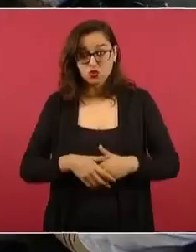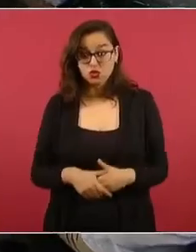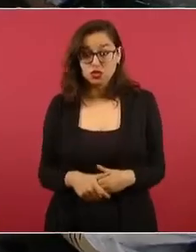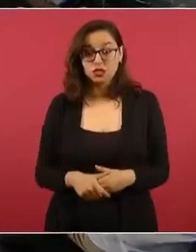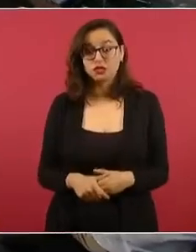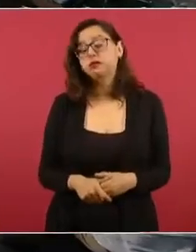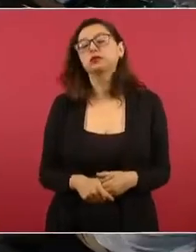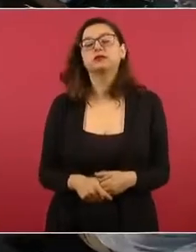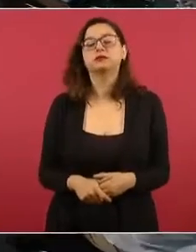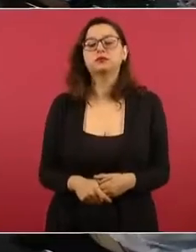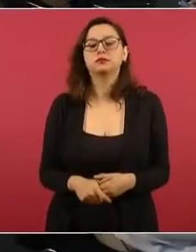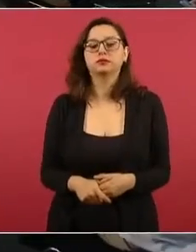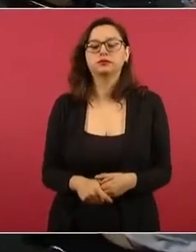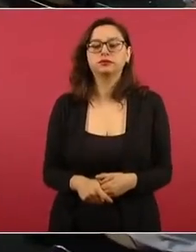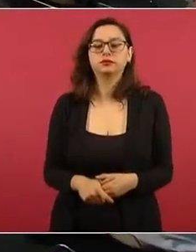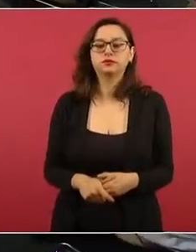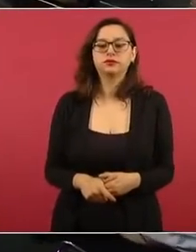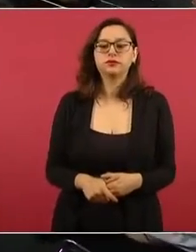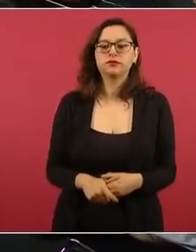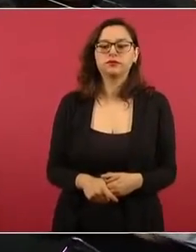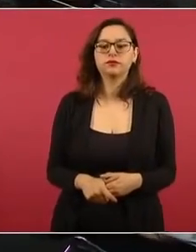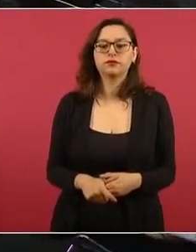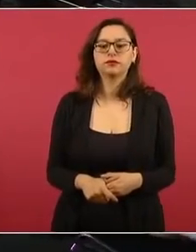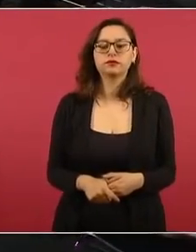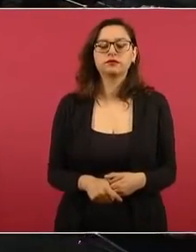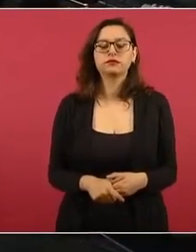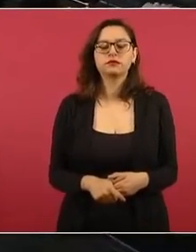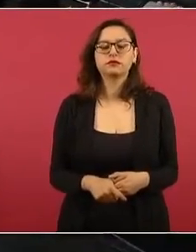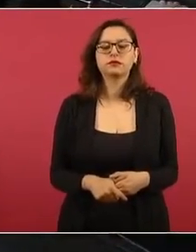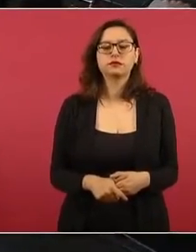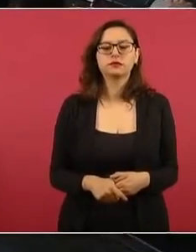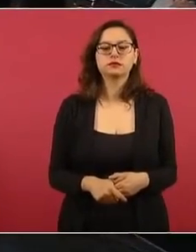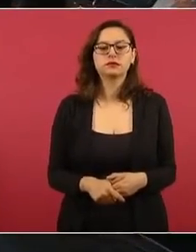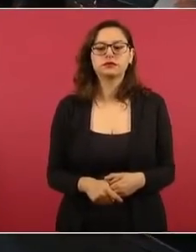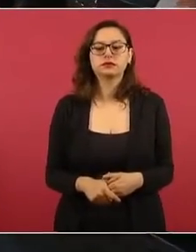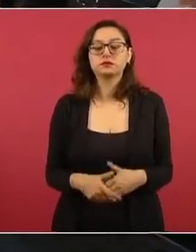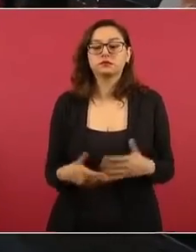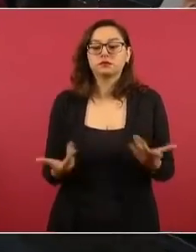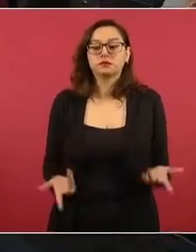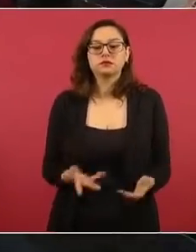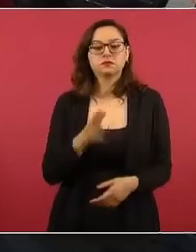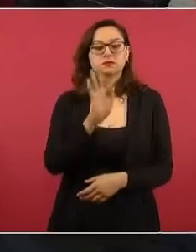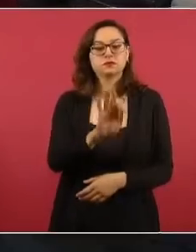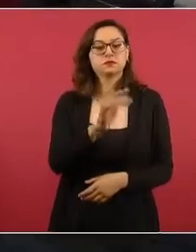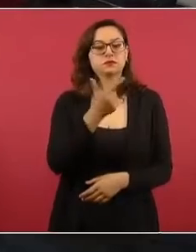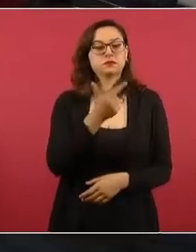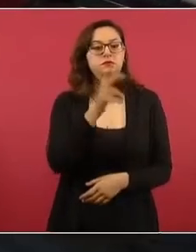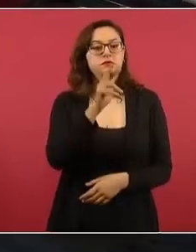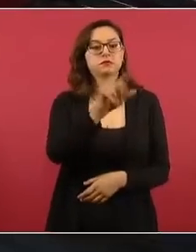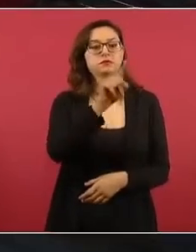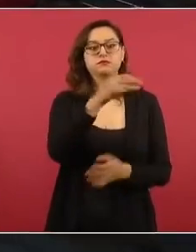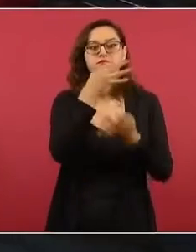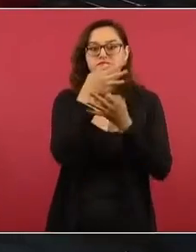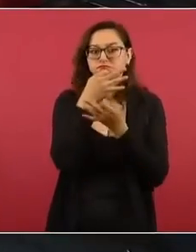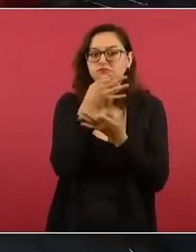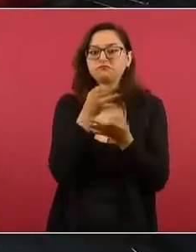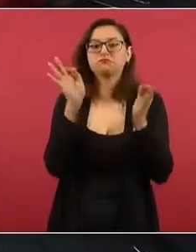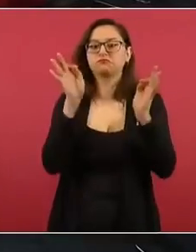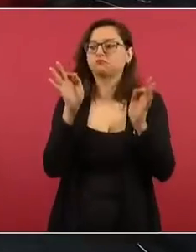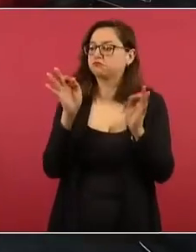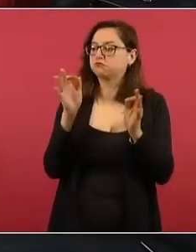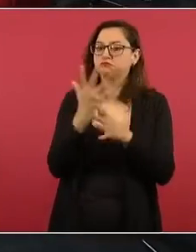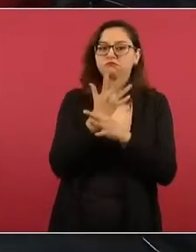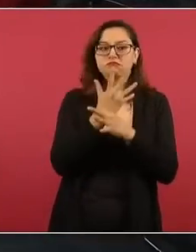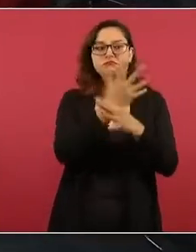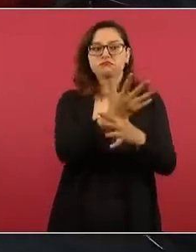Pues nada más conozco el comunicado de la Fiscalía asegurando que